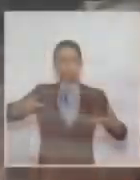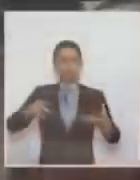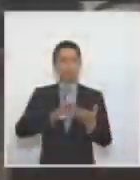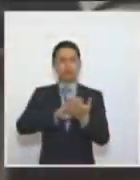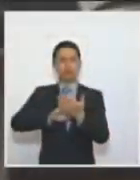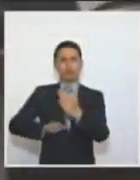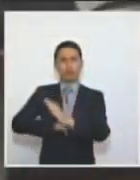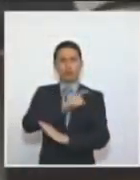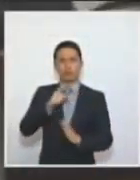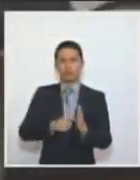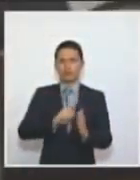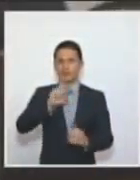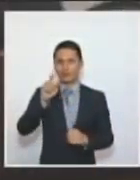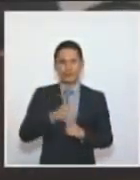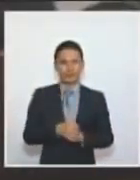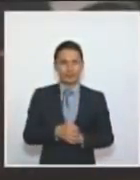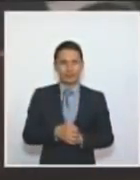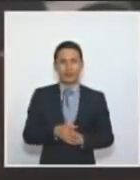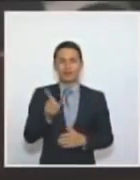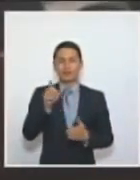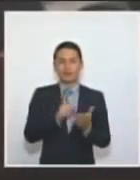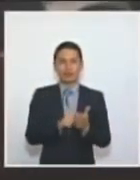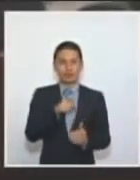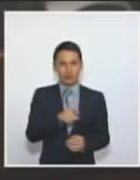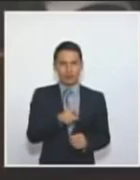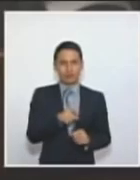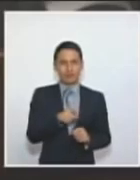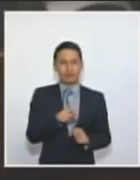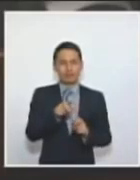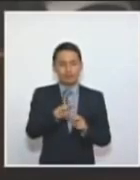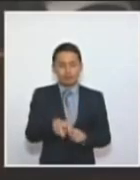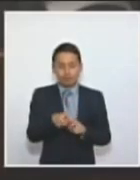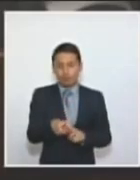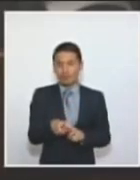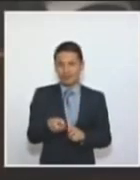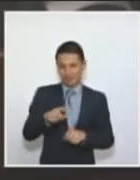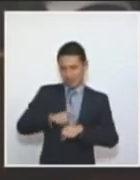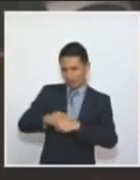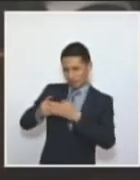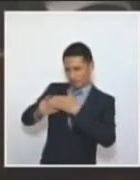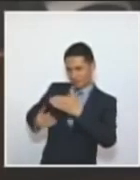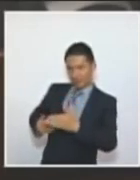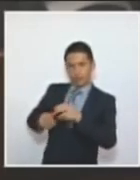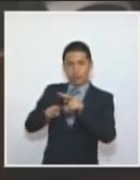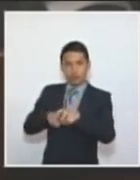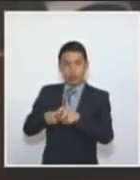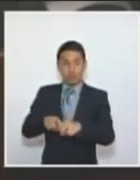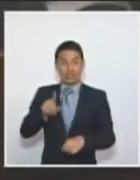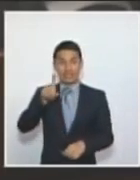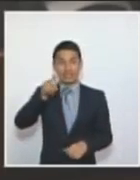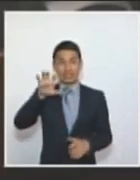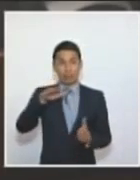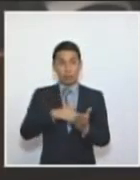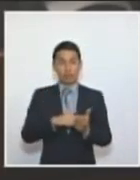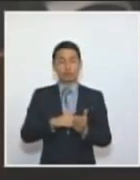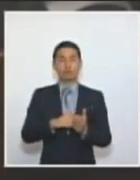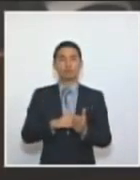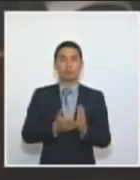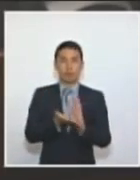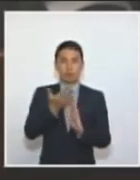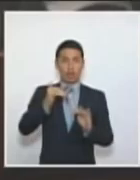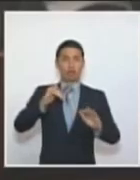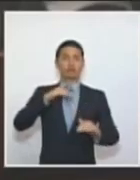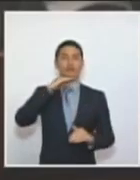Es solo por esta cosecha es corta, no alcanza ni siquiera con los 65 mil pesos seguramente a los costos de